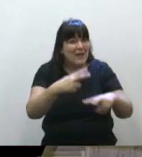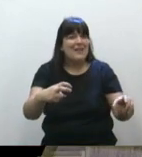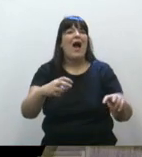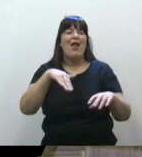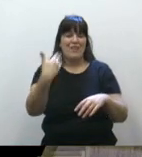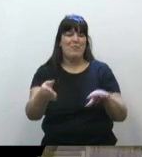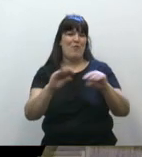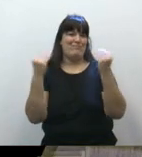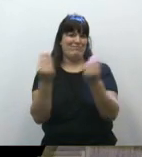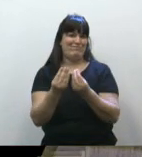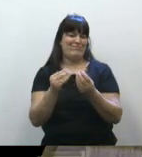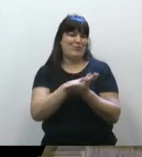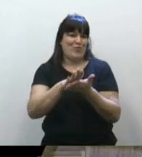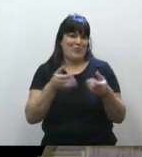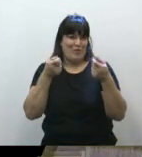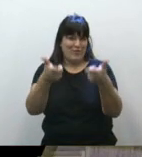quería